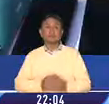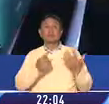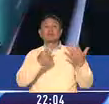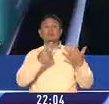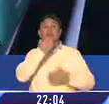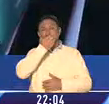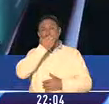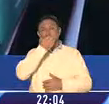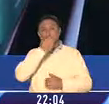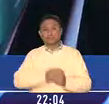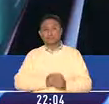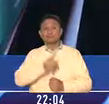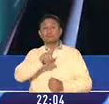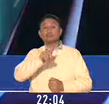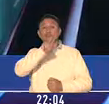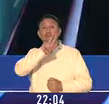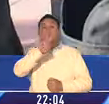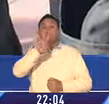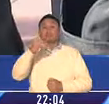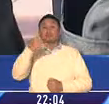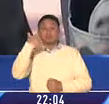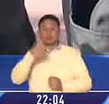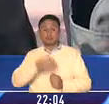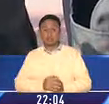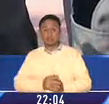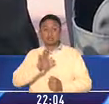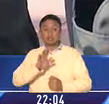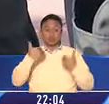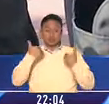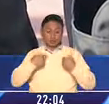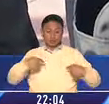127 celulares, 5 chalecos, tenemos